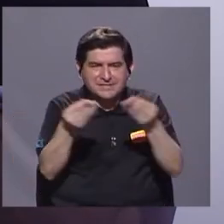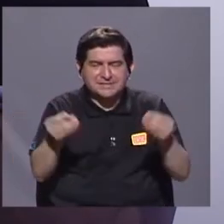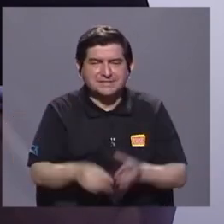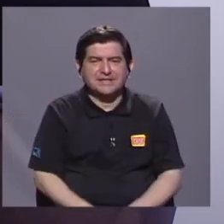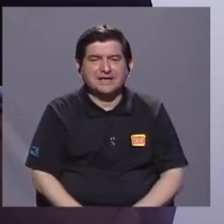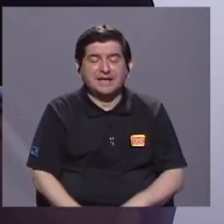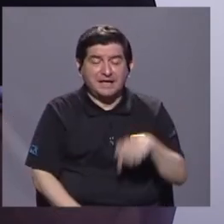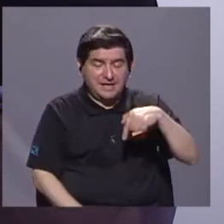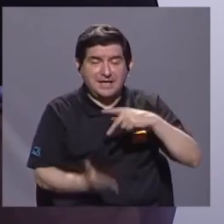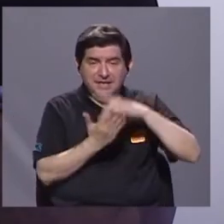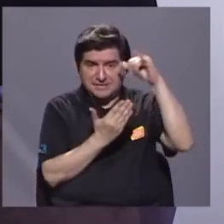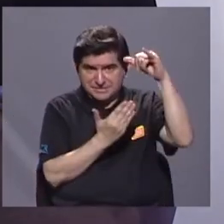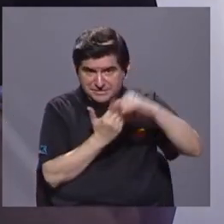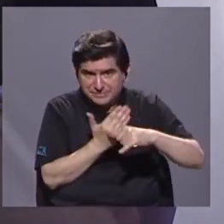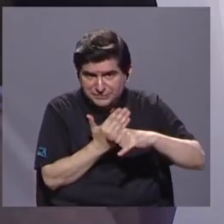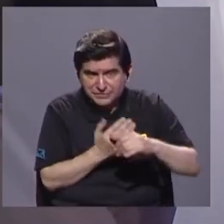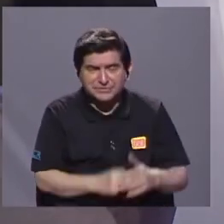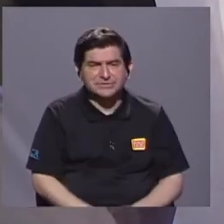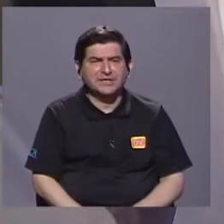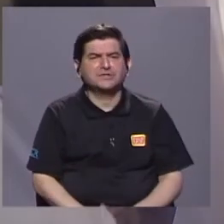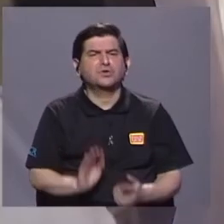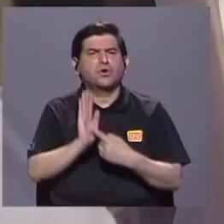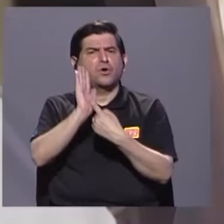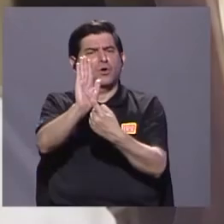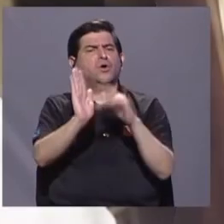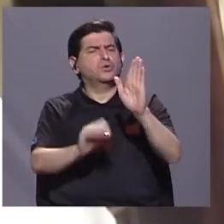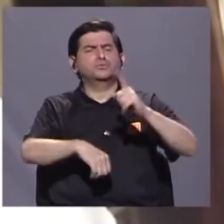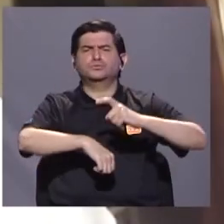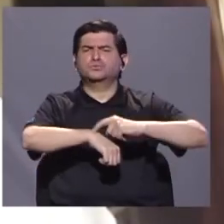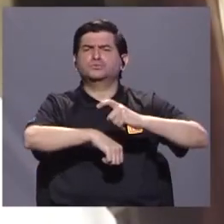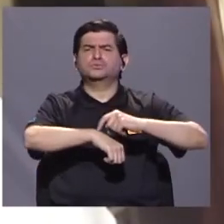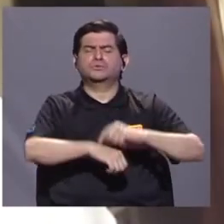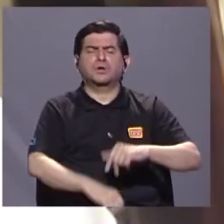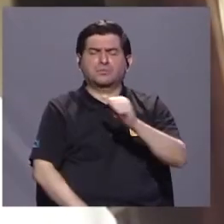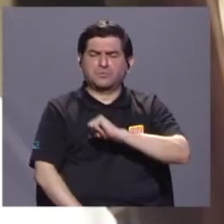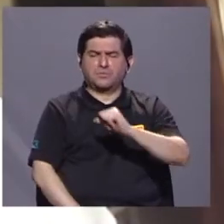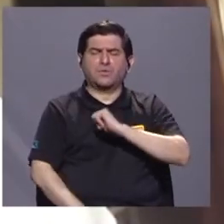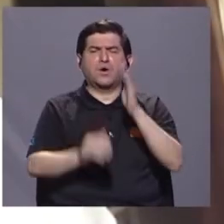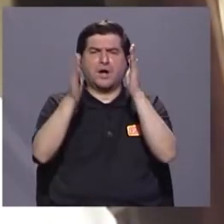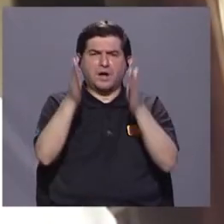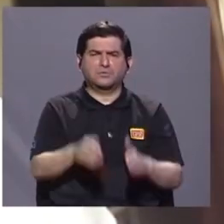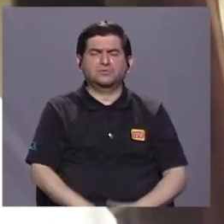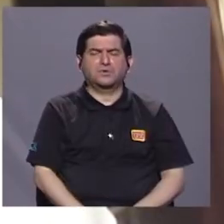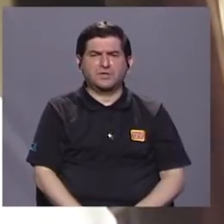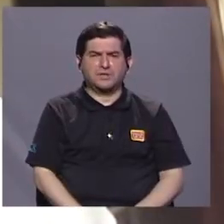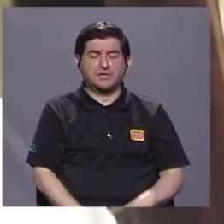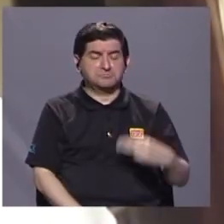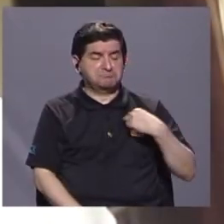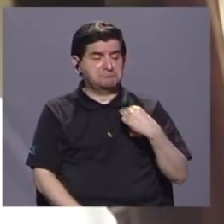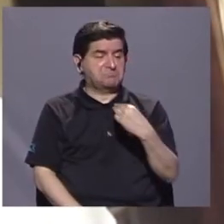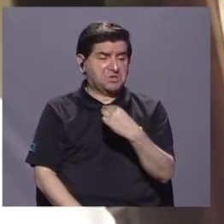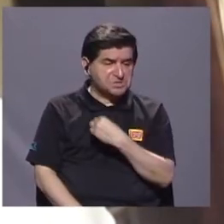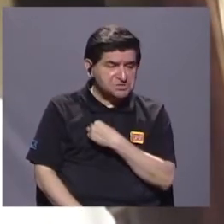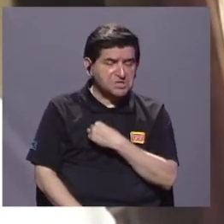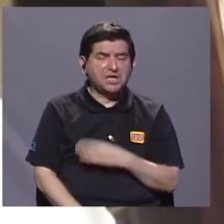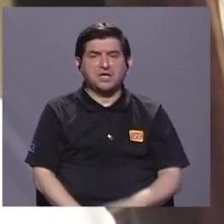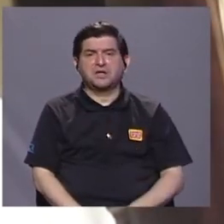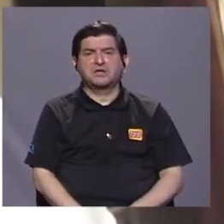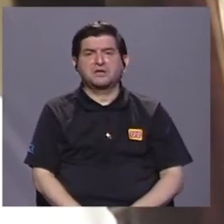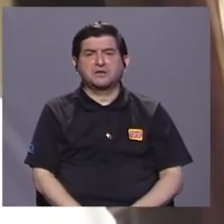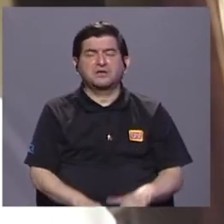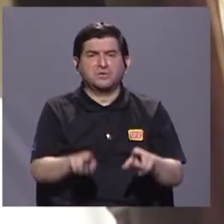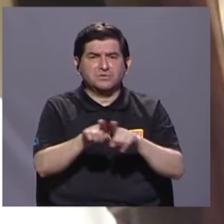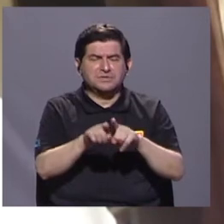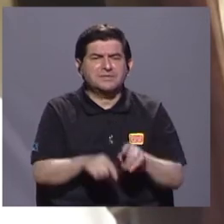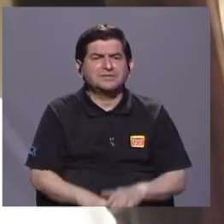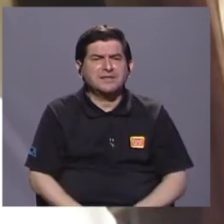lo largo de este proyecto ha sido presentada en su momento a las autoridades, tanto a nivel del ministerio, a nivel de la sala de situación,